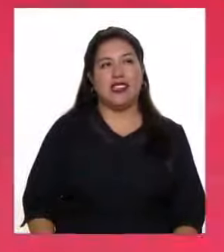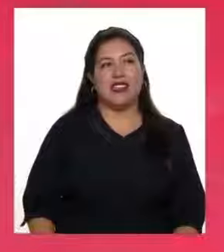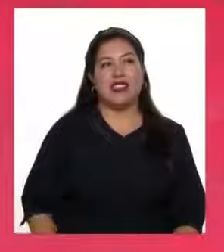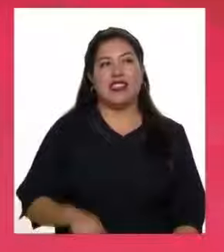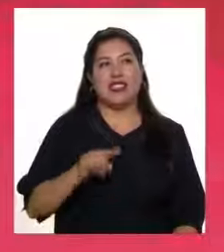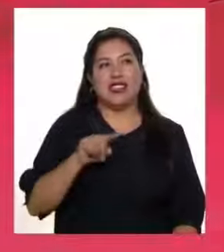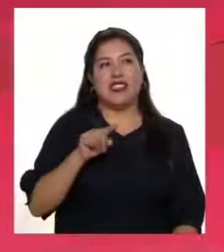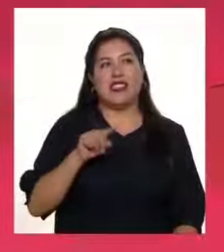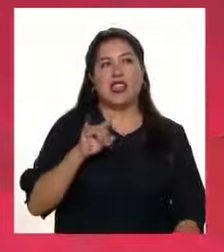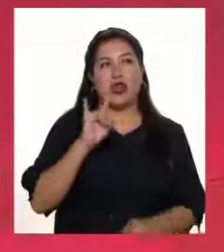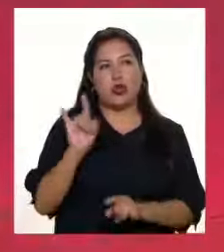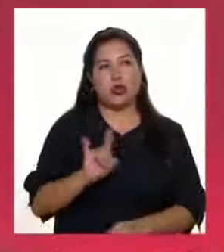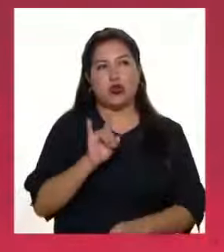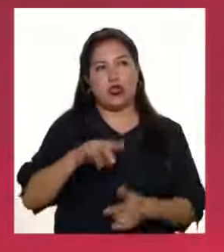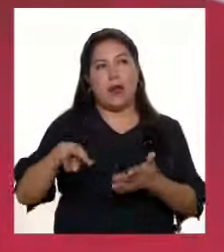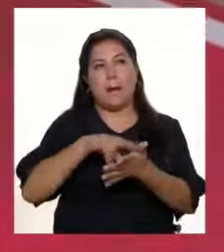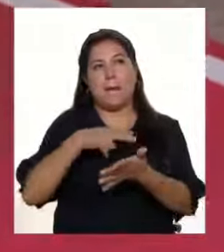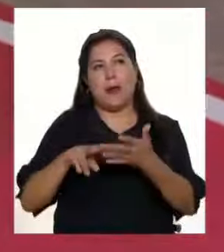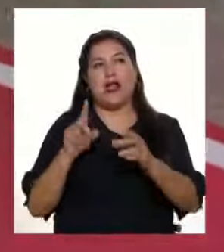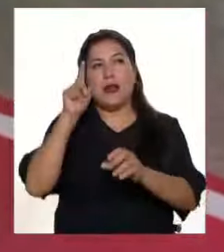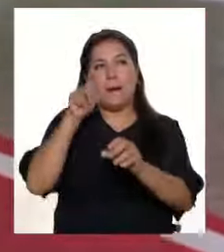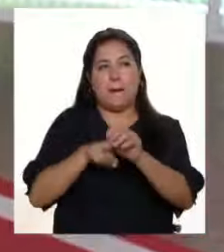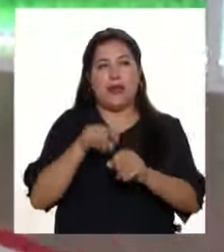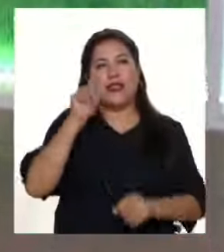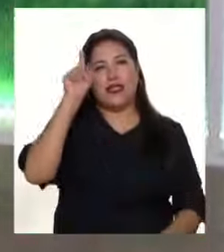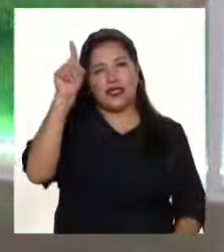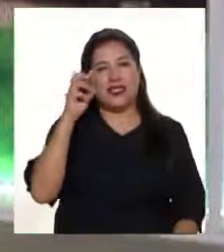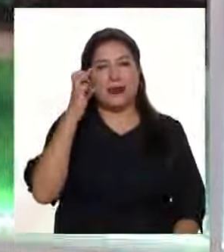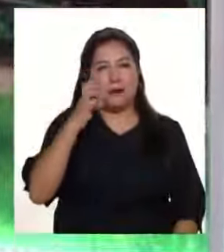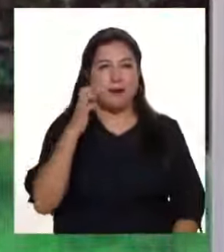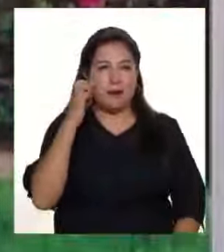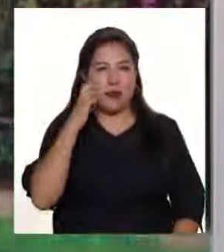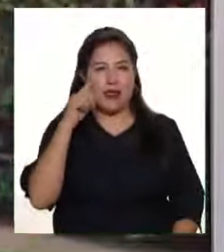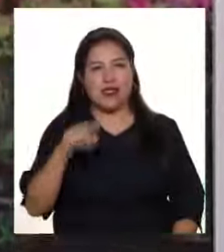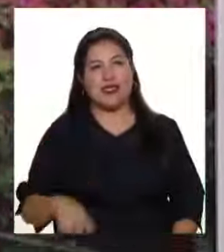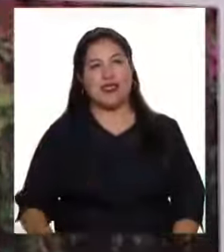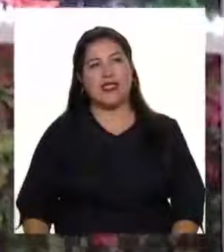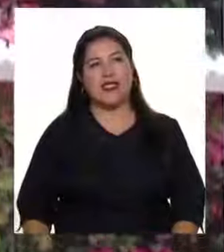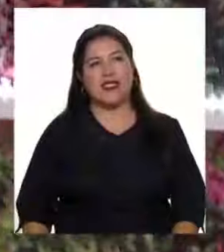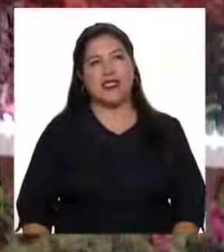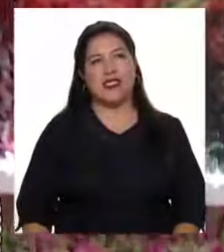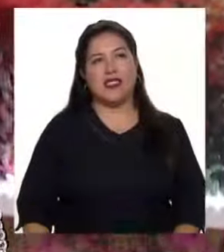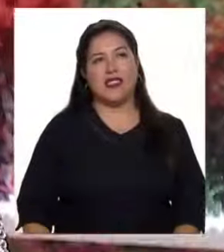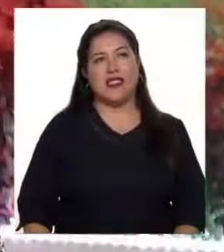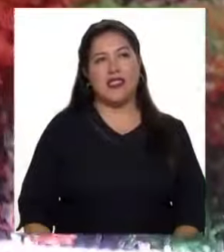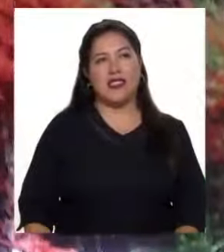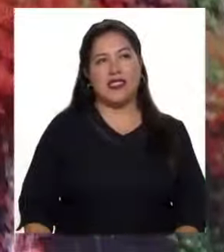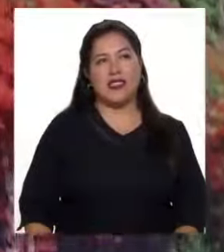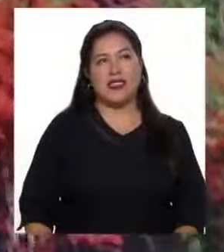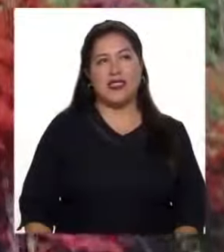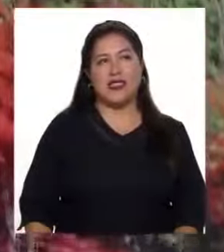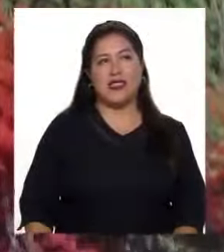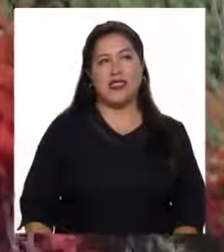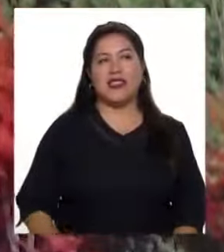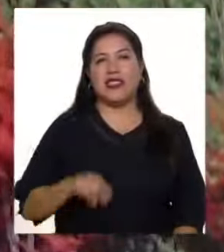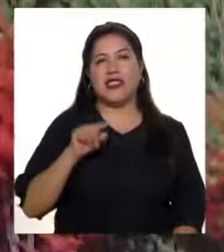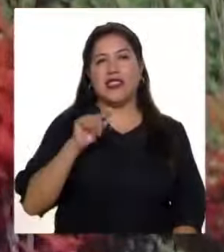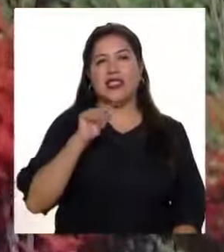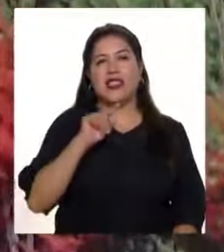Es nuestro traje propio en el que vamos a participar junto como filial Lima en